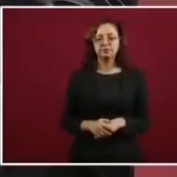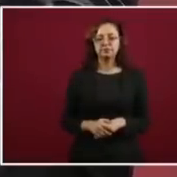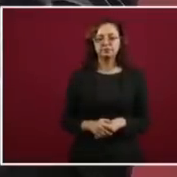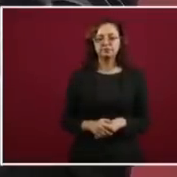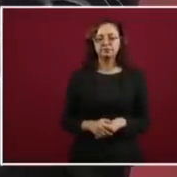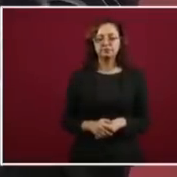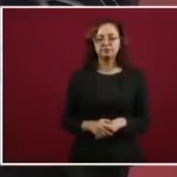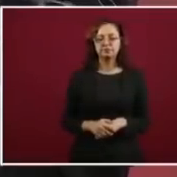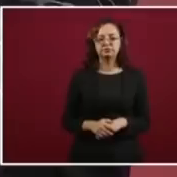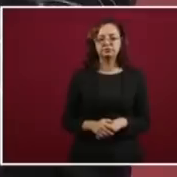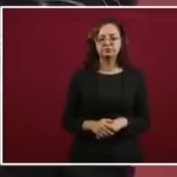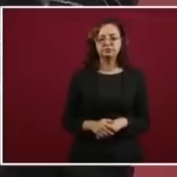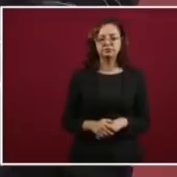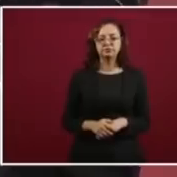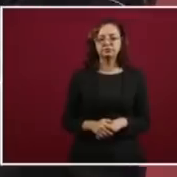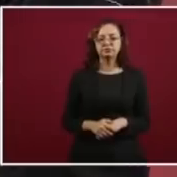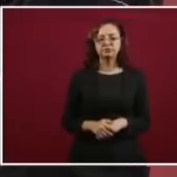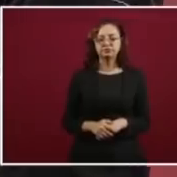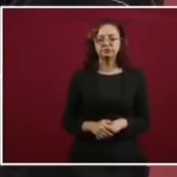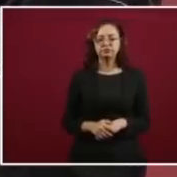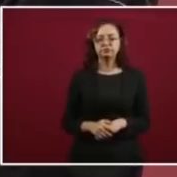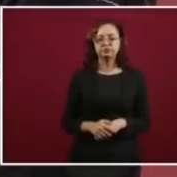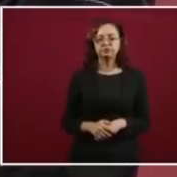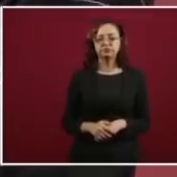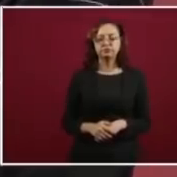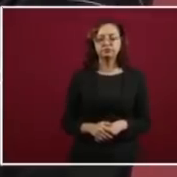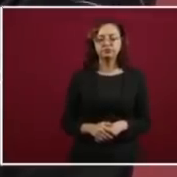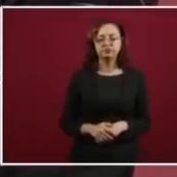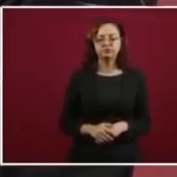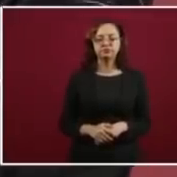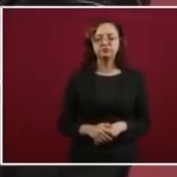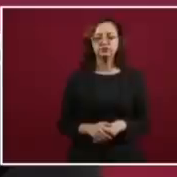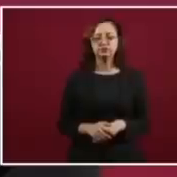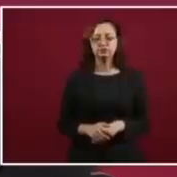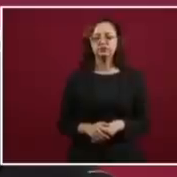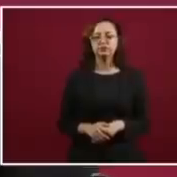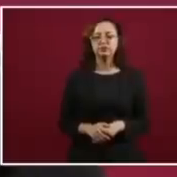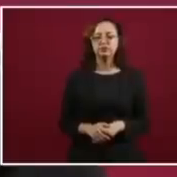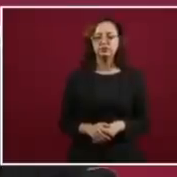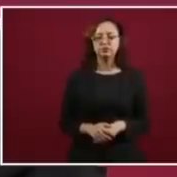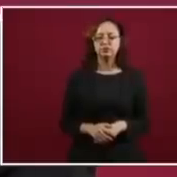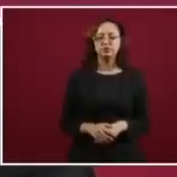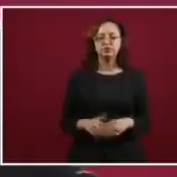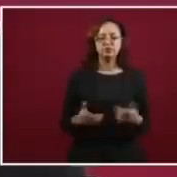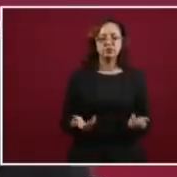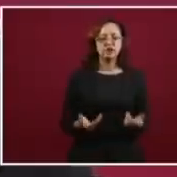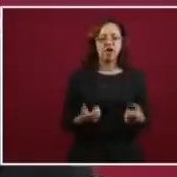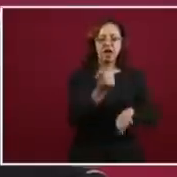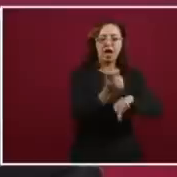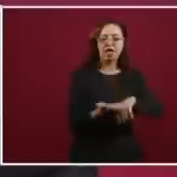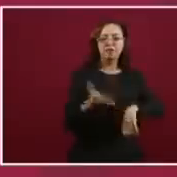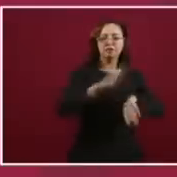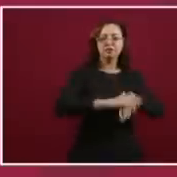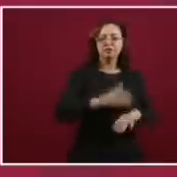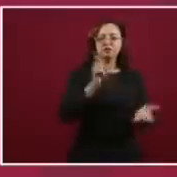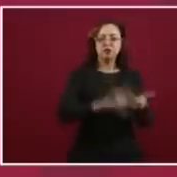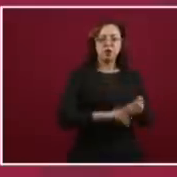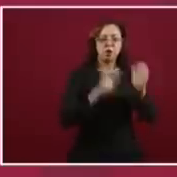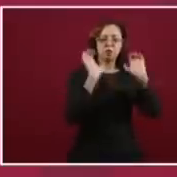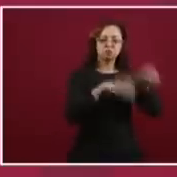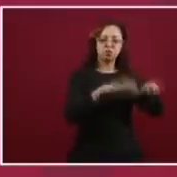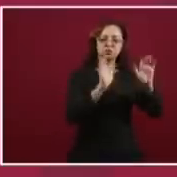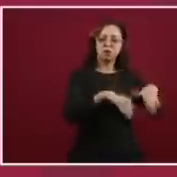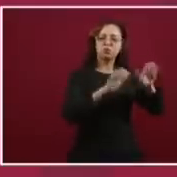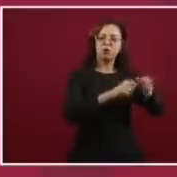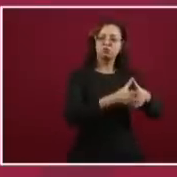creció más en número de trabajadores administrativos que el número de